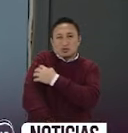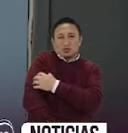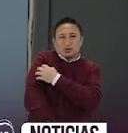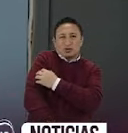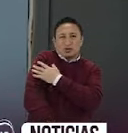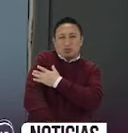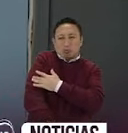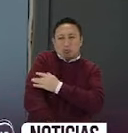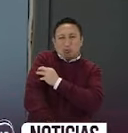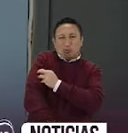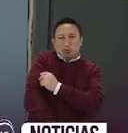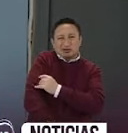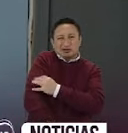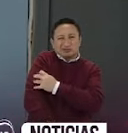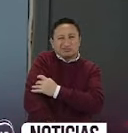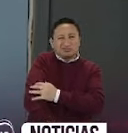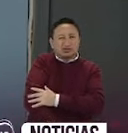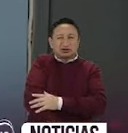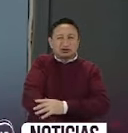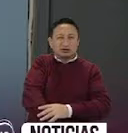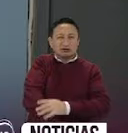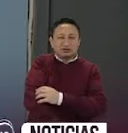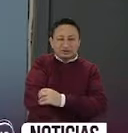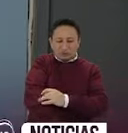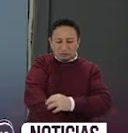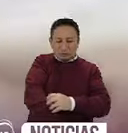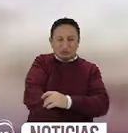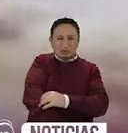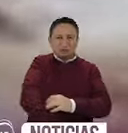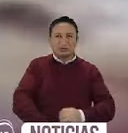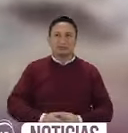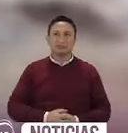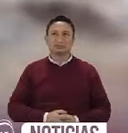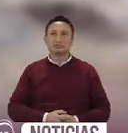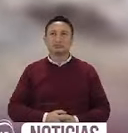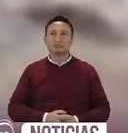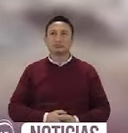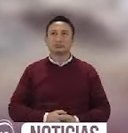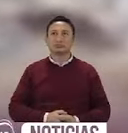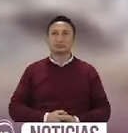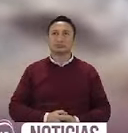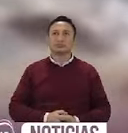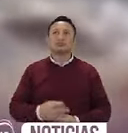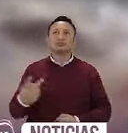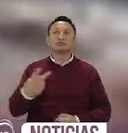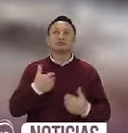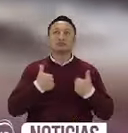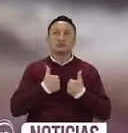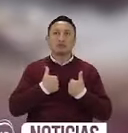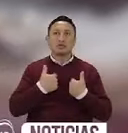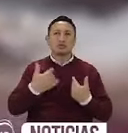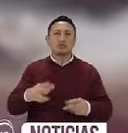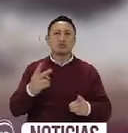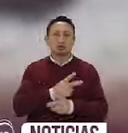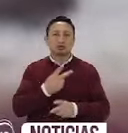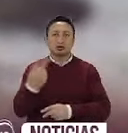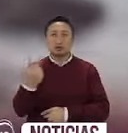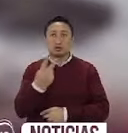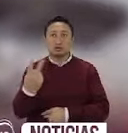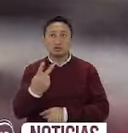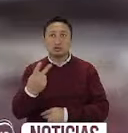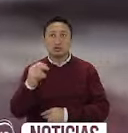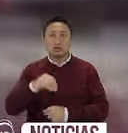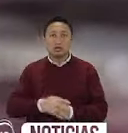está bastante descompuesto, vemos bastantes lesiones por heridas. La situación de los animales era tan grave que ambas perras